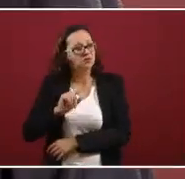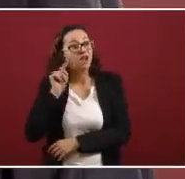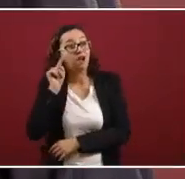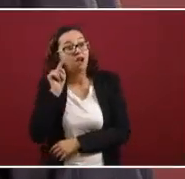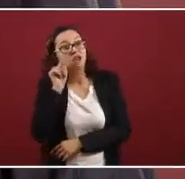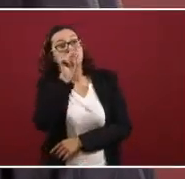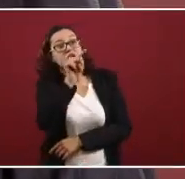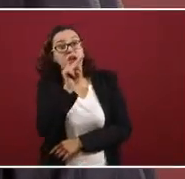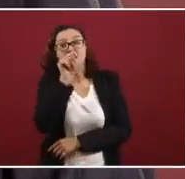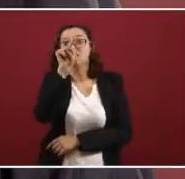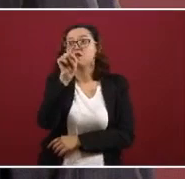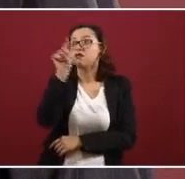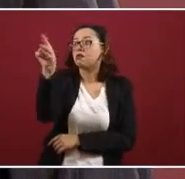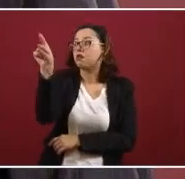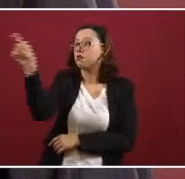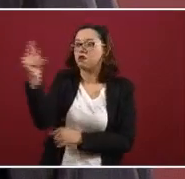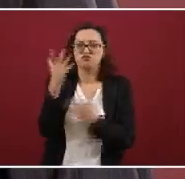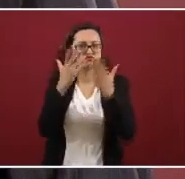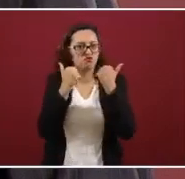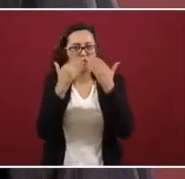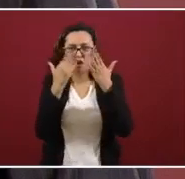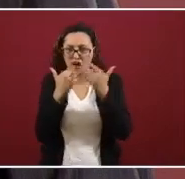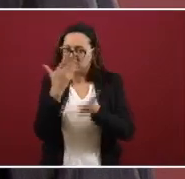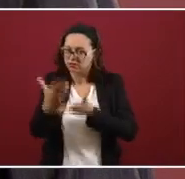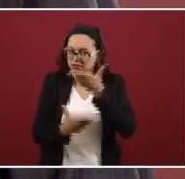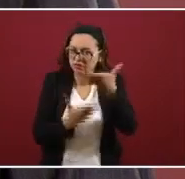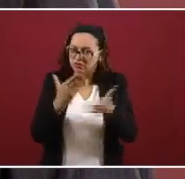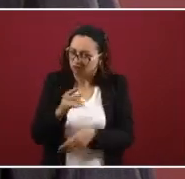y aprovecho para denunciarlo,